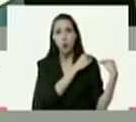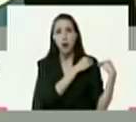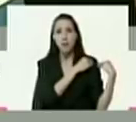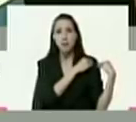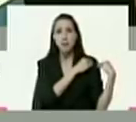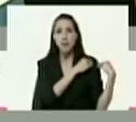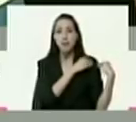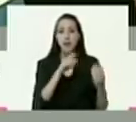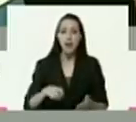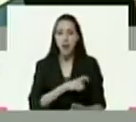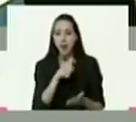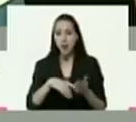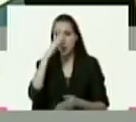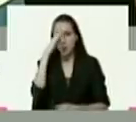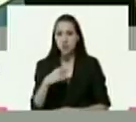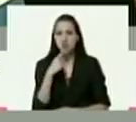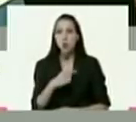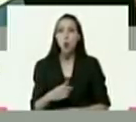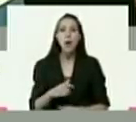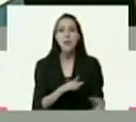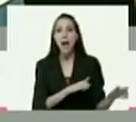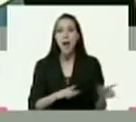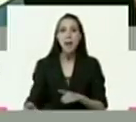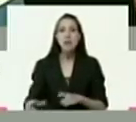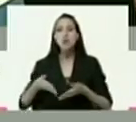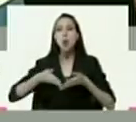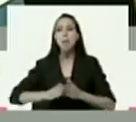desplegar cuando les den la instrucción la Marina.